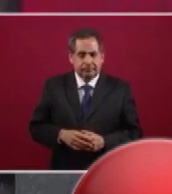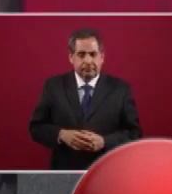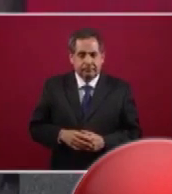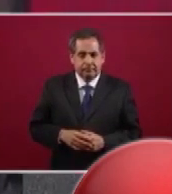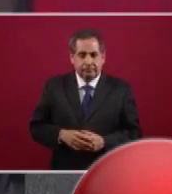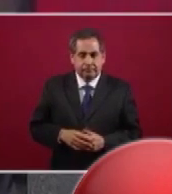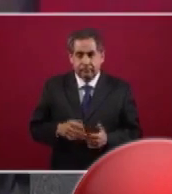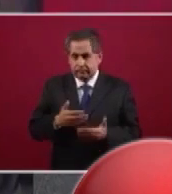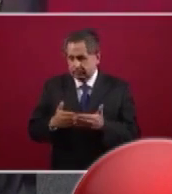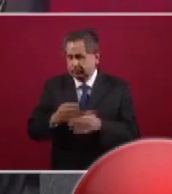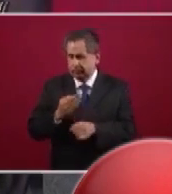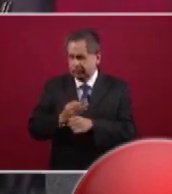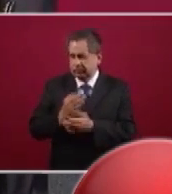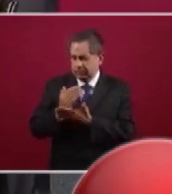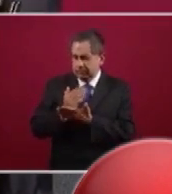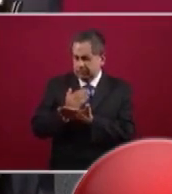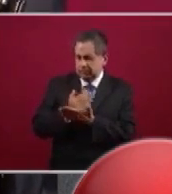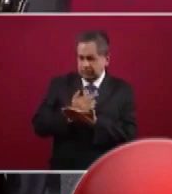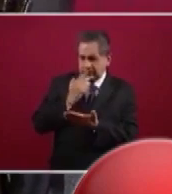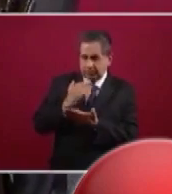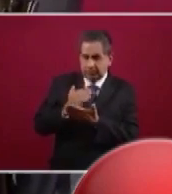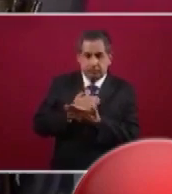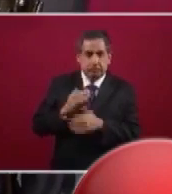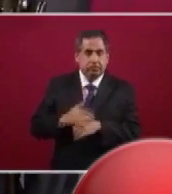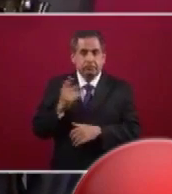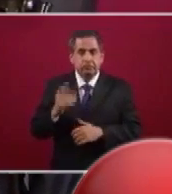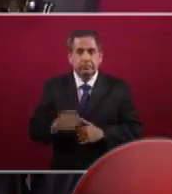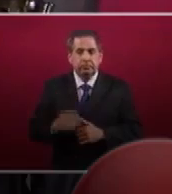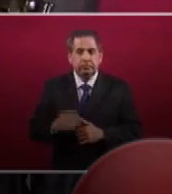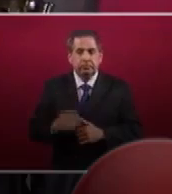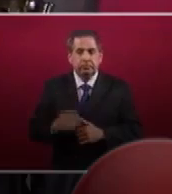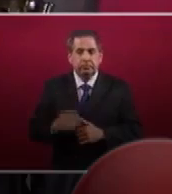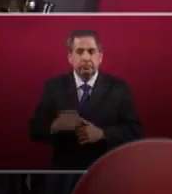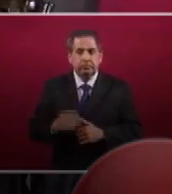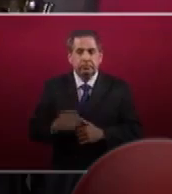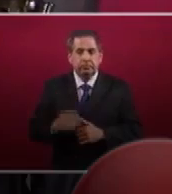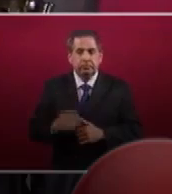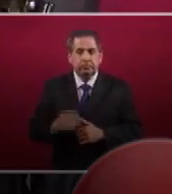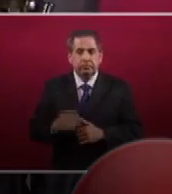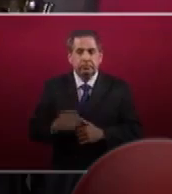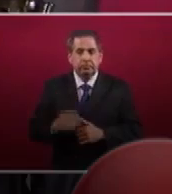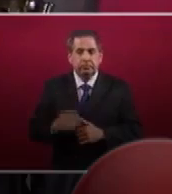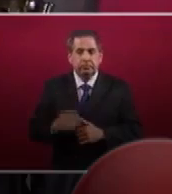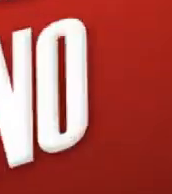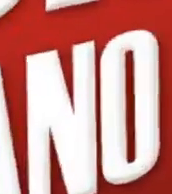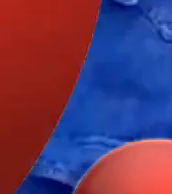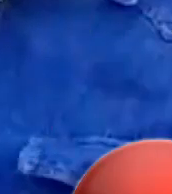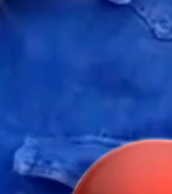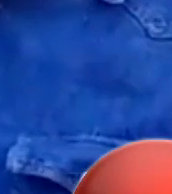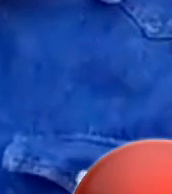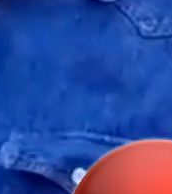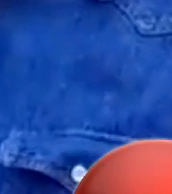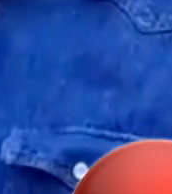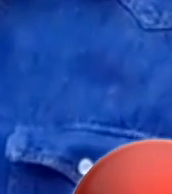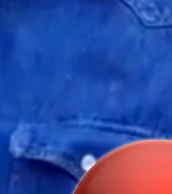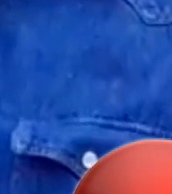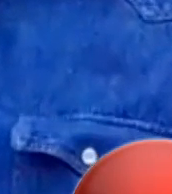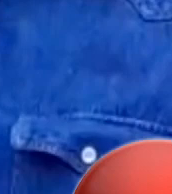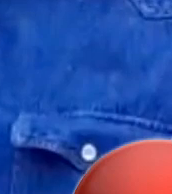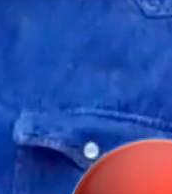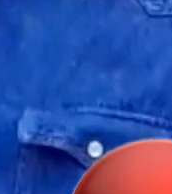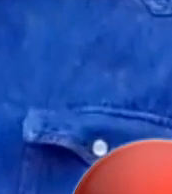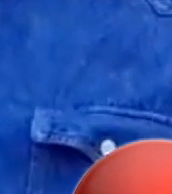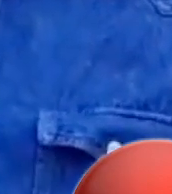ya ahora menos. Yo nada más pregunto, vamos a dejarla ahí, Toño. Yo nada más pregunto,